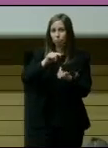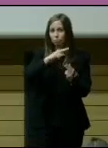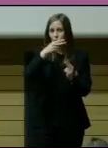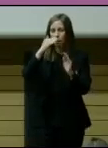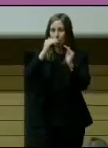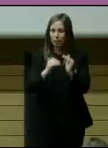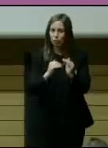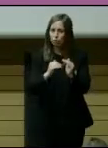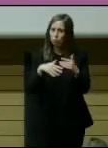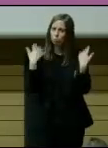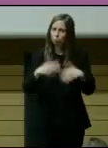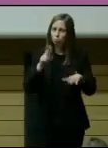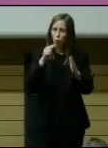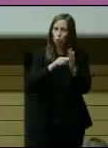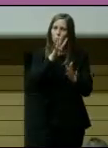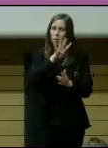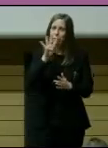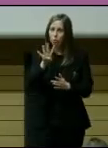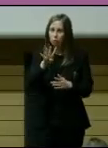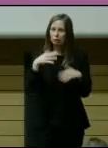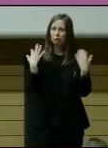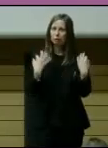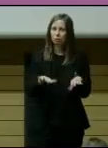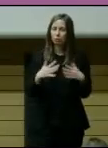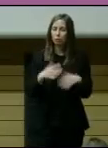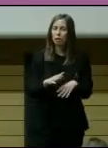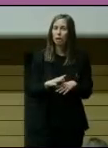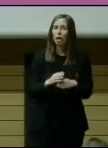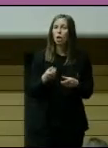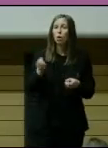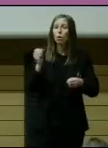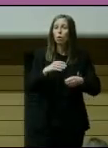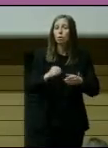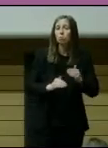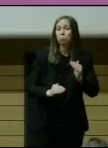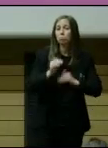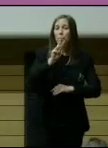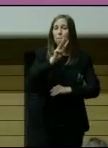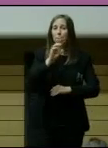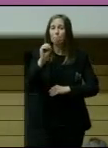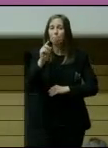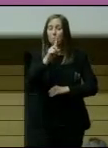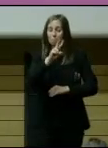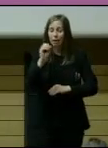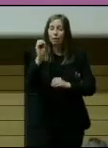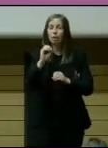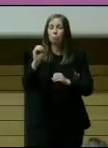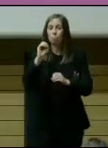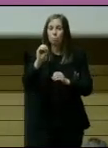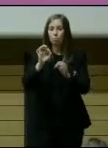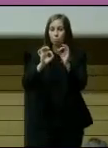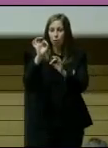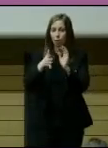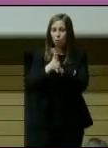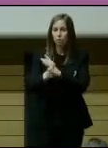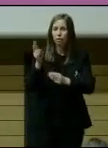de 2024, ¿qué pasó? Aumentó un 20%, es decir, va a continuar habiendo heroína.